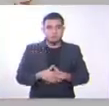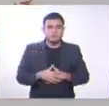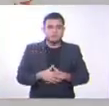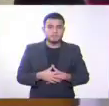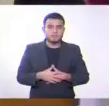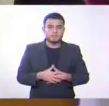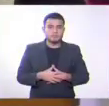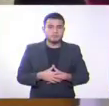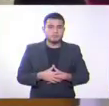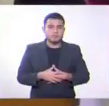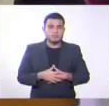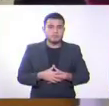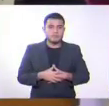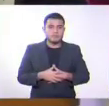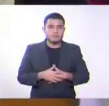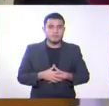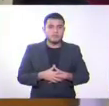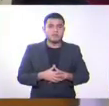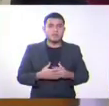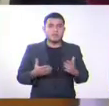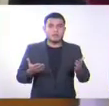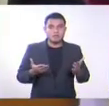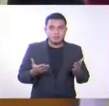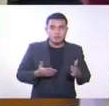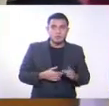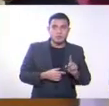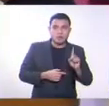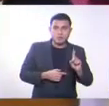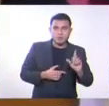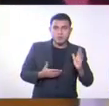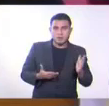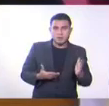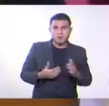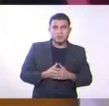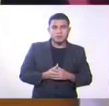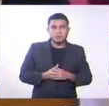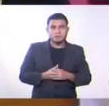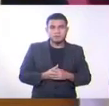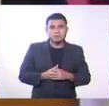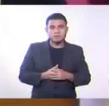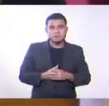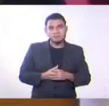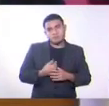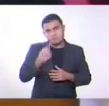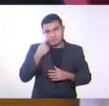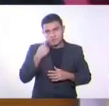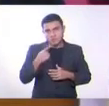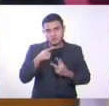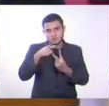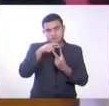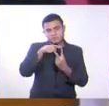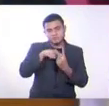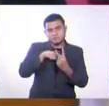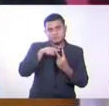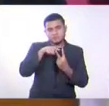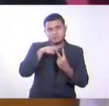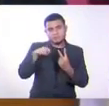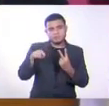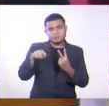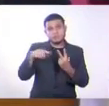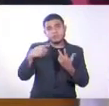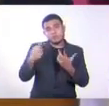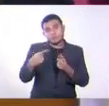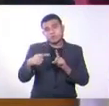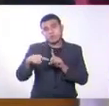Lo mismo que hicimos para el primer caso es sacar la raíz cuadrada y solo dejamos la positiva porque